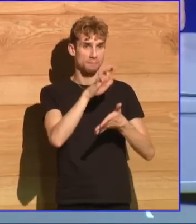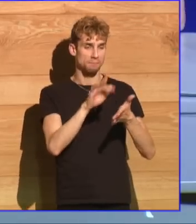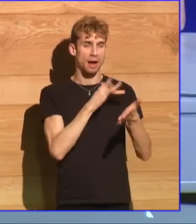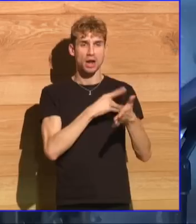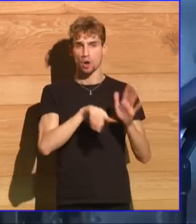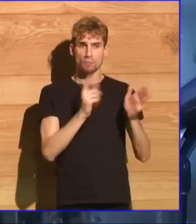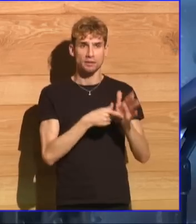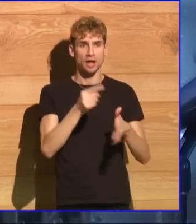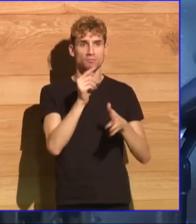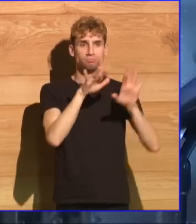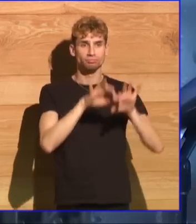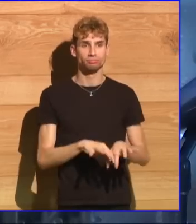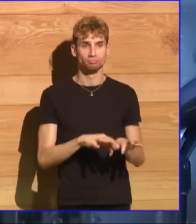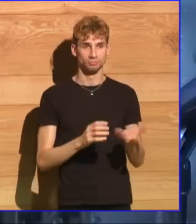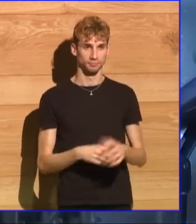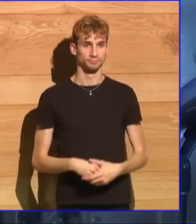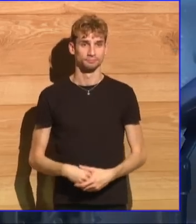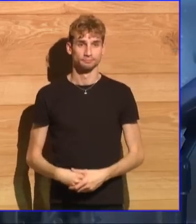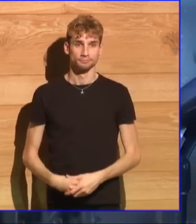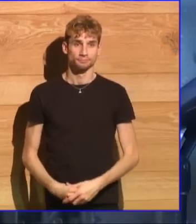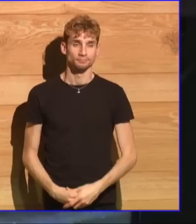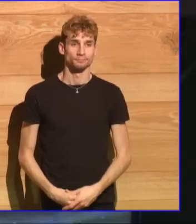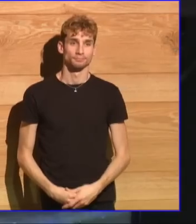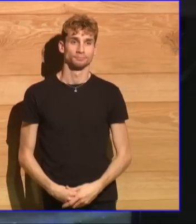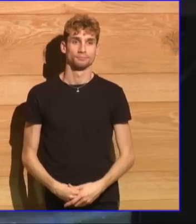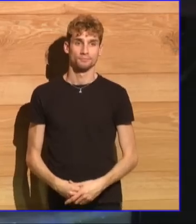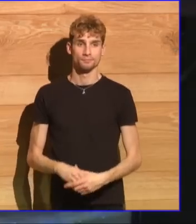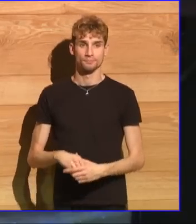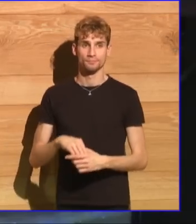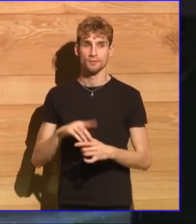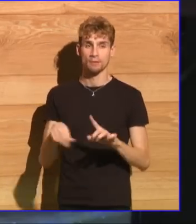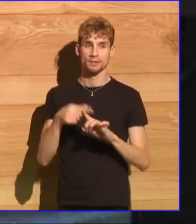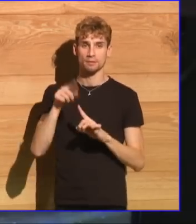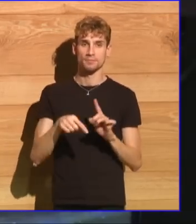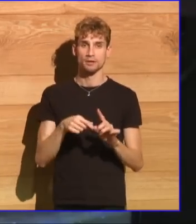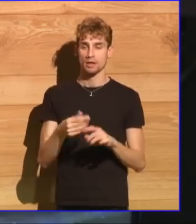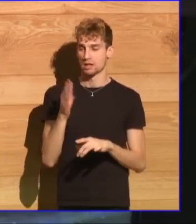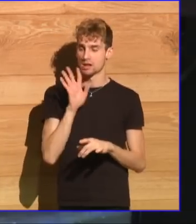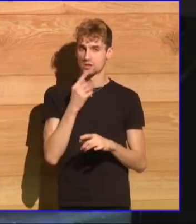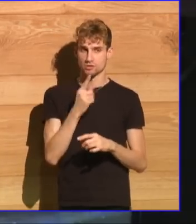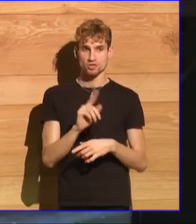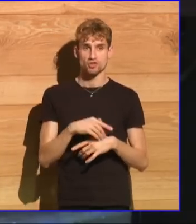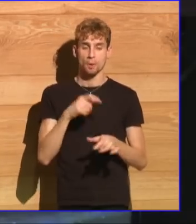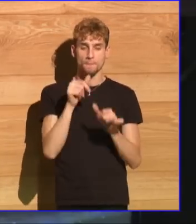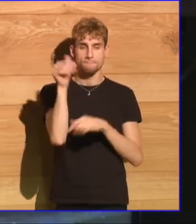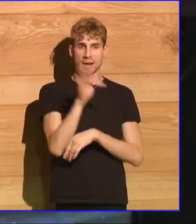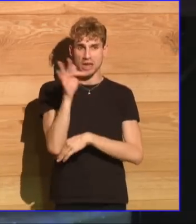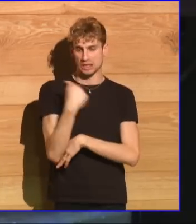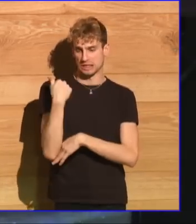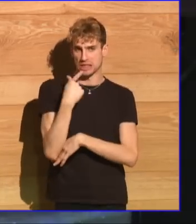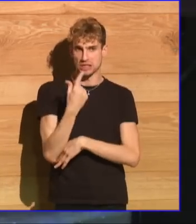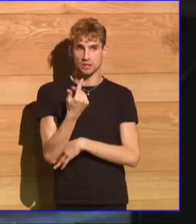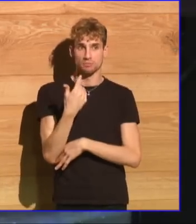entero otra vez. Otra desde el principio. Sí, sí, sí. Y por cierto, para levantar, que no hemos dicho, todas estas pelis de las que hemos hablado últimamente,